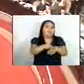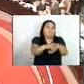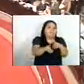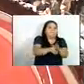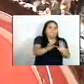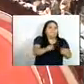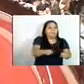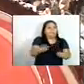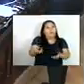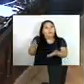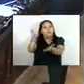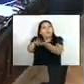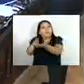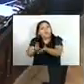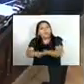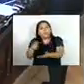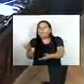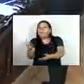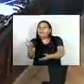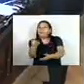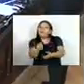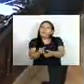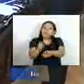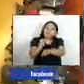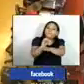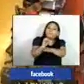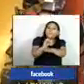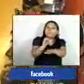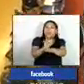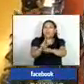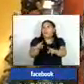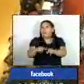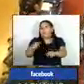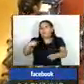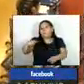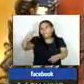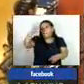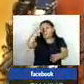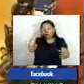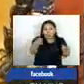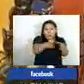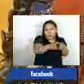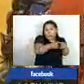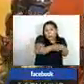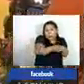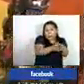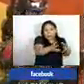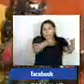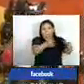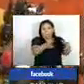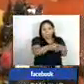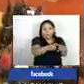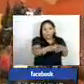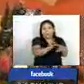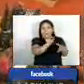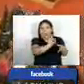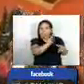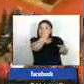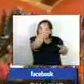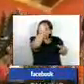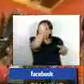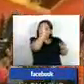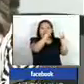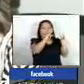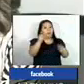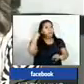En cuanto a la contratación de asesores, sin precisar cantidad, aseguró que un pequeño grupo conformará su equipo, especializados en temas de